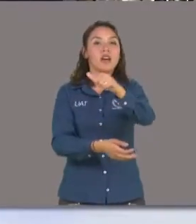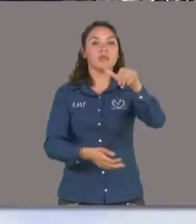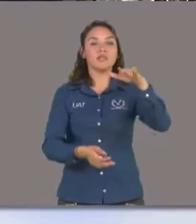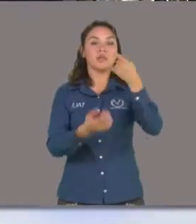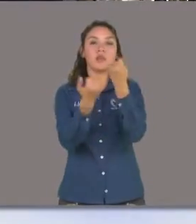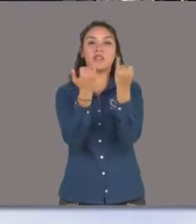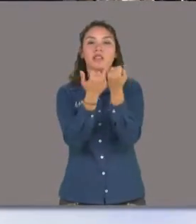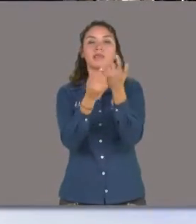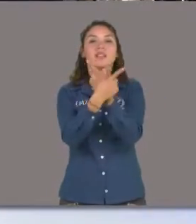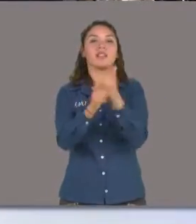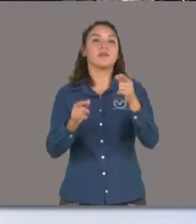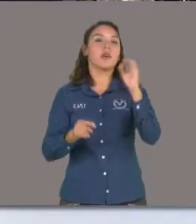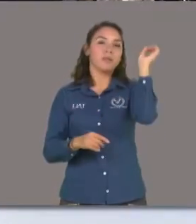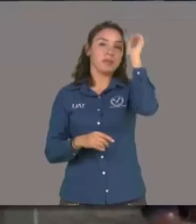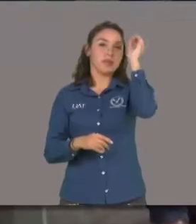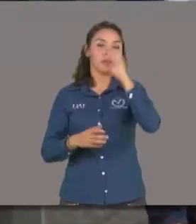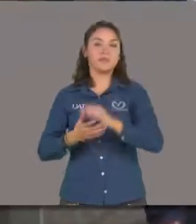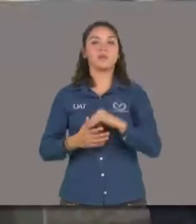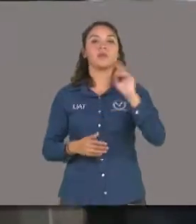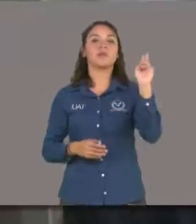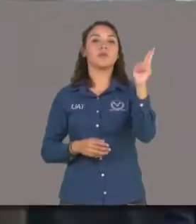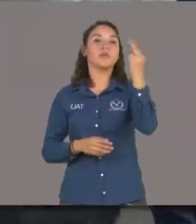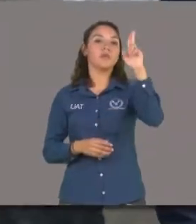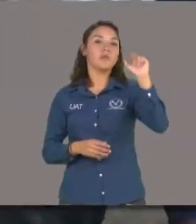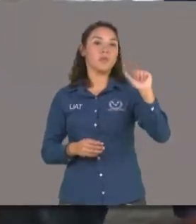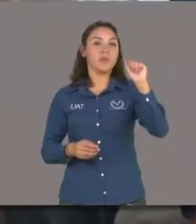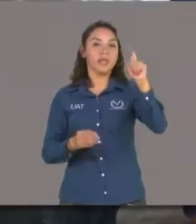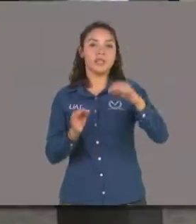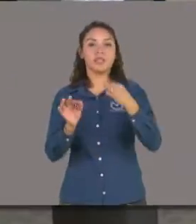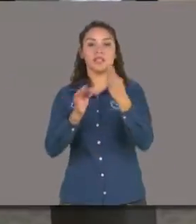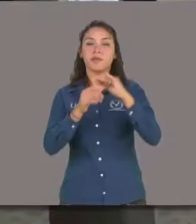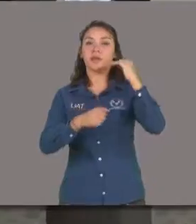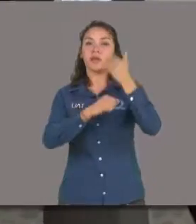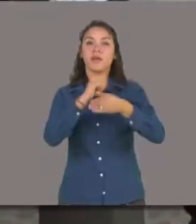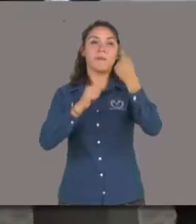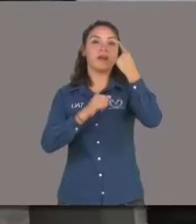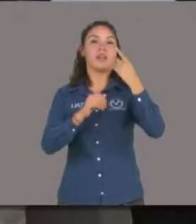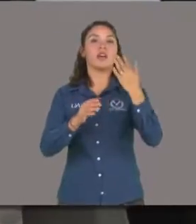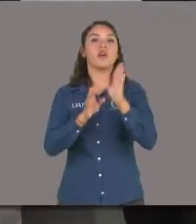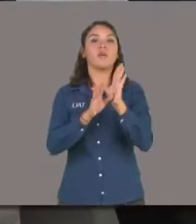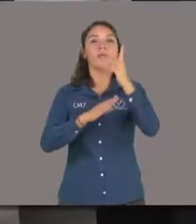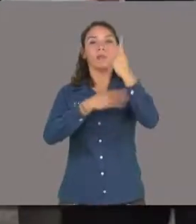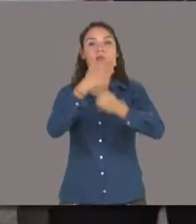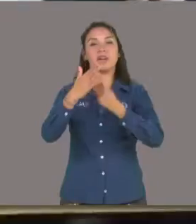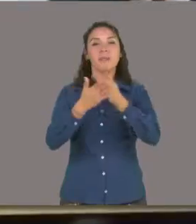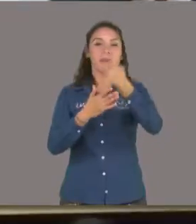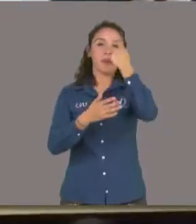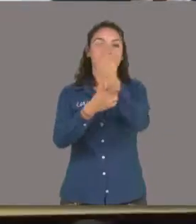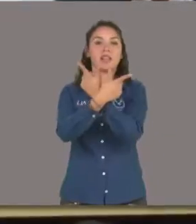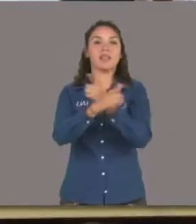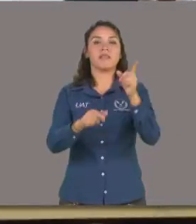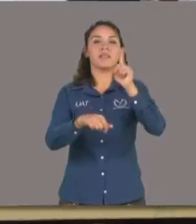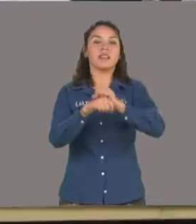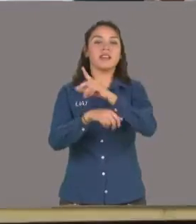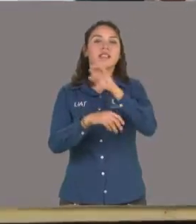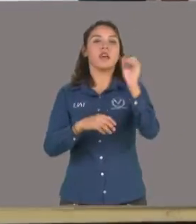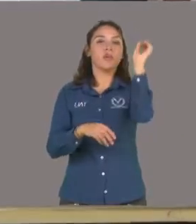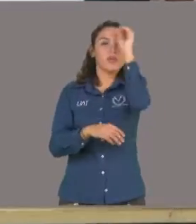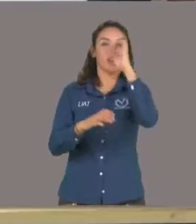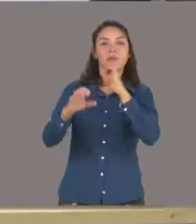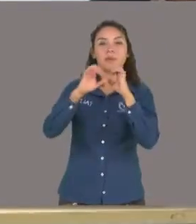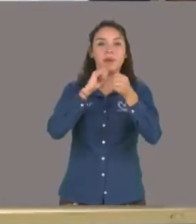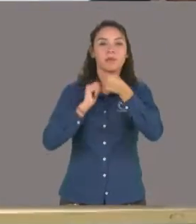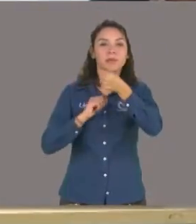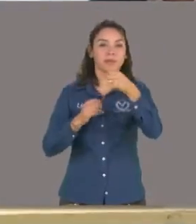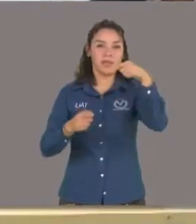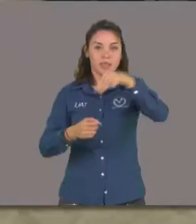audiencias y la libertad de expresión. La Universidad Autónoma de Tamaulipas concluyó el programa de formación en materia de libertad de expresión a periodistas y